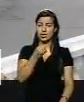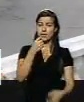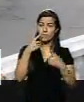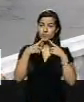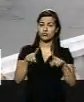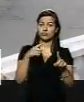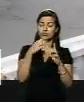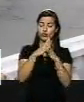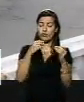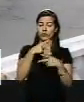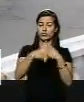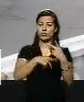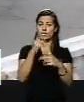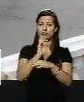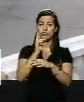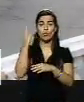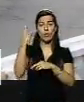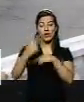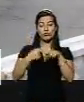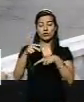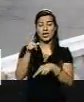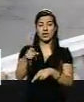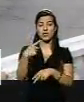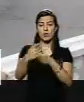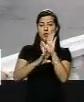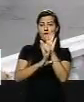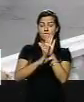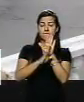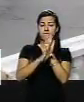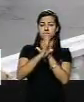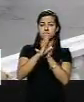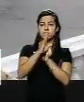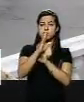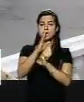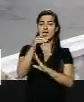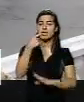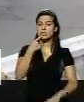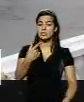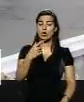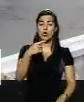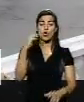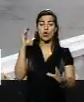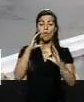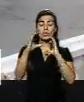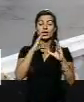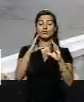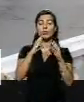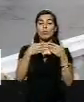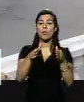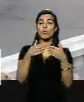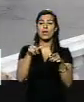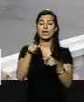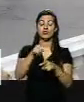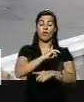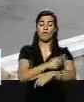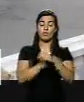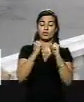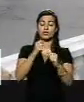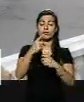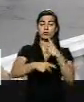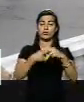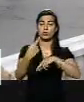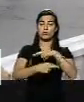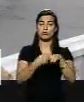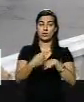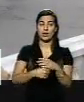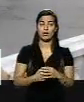de este proceso revolucionario, donde ellos venían avanzando con una aplicación de que la comunicación popular es la fortaleza de este proceso